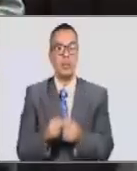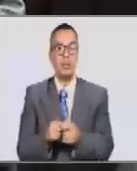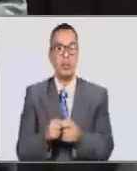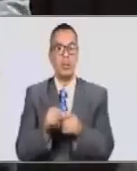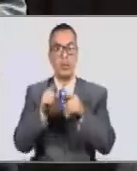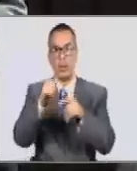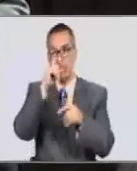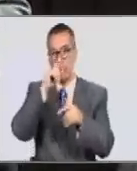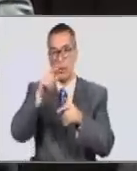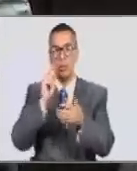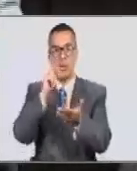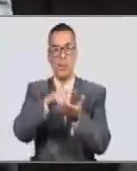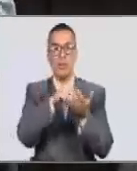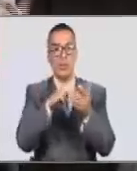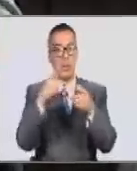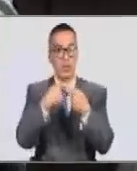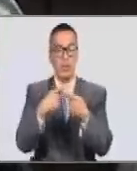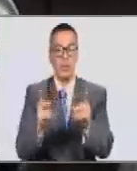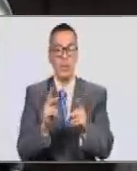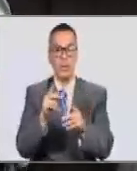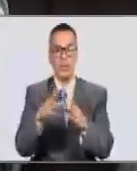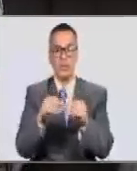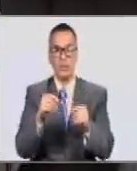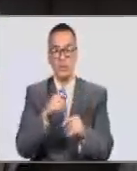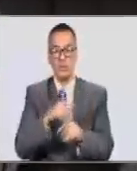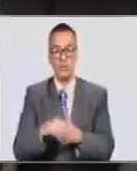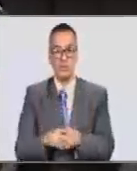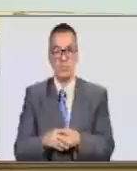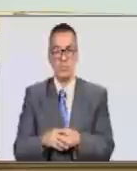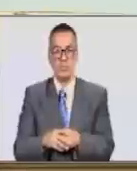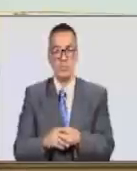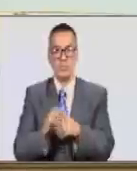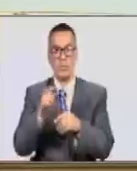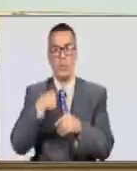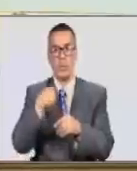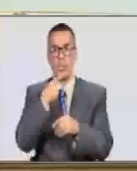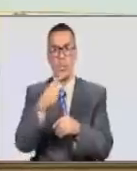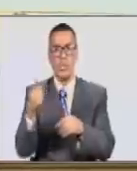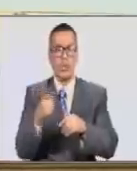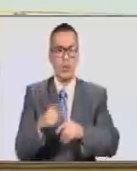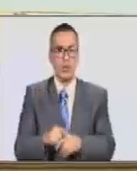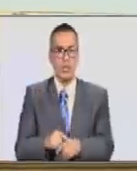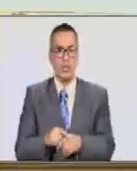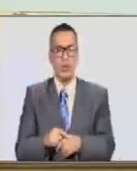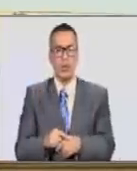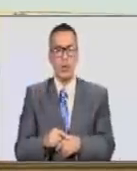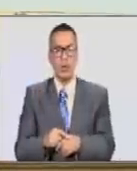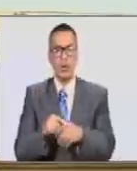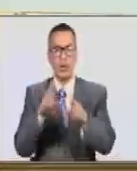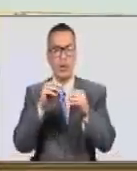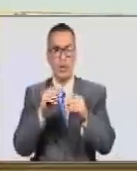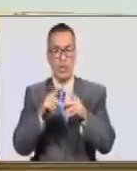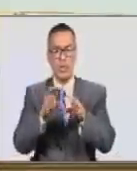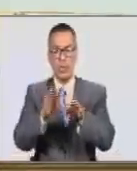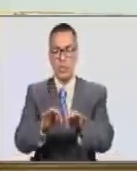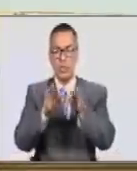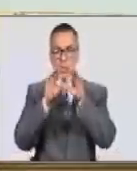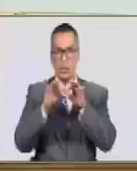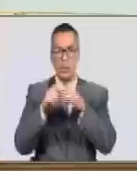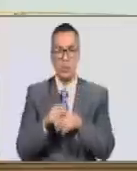en esta época participación popular. Es todo, presidente. En la opinión de ustedes, que coloquemos ahí la palabra